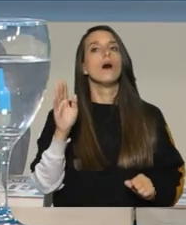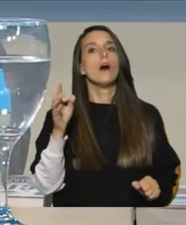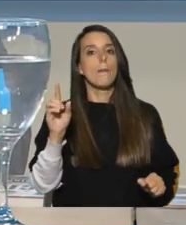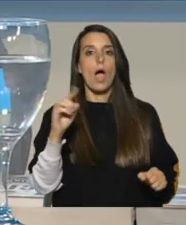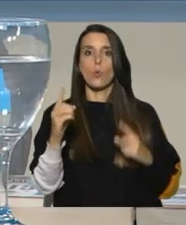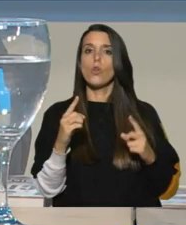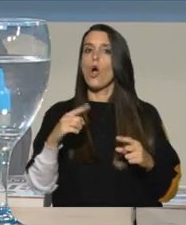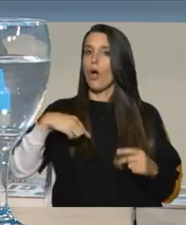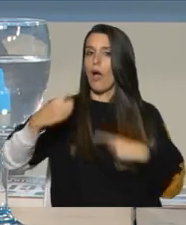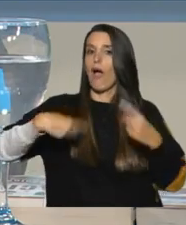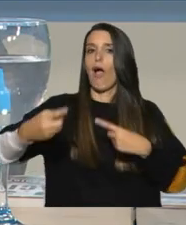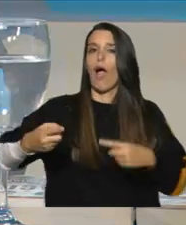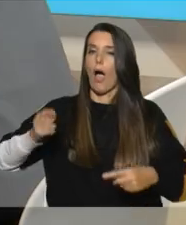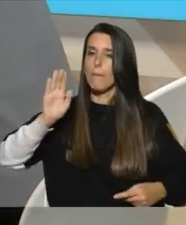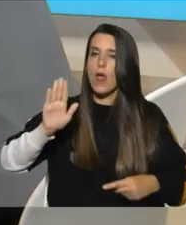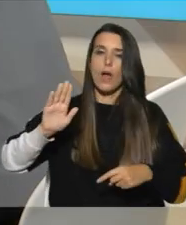actuando.